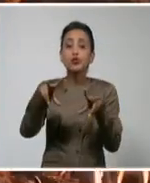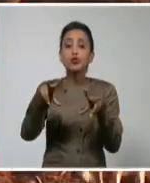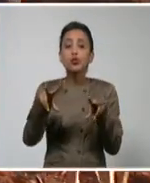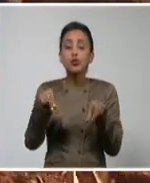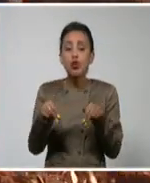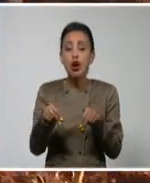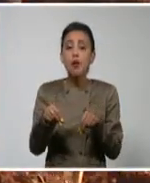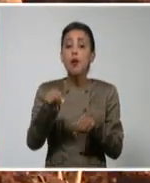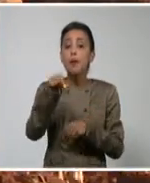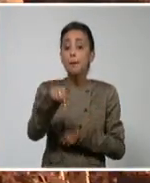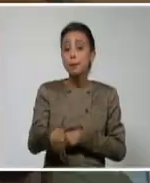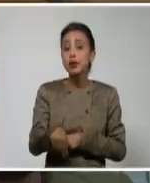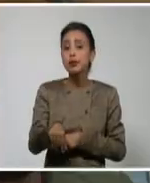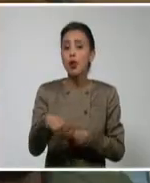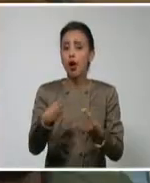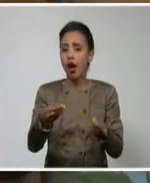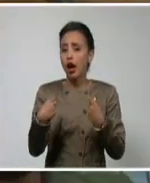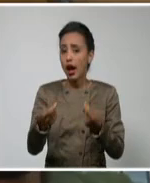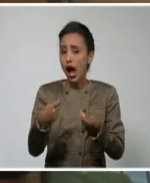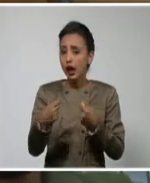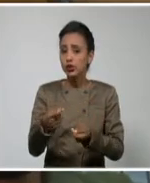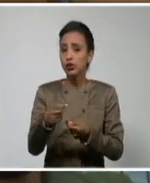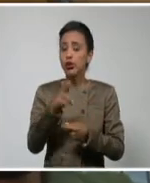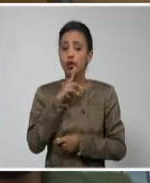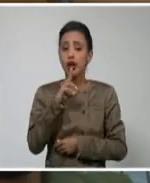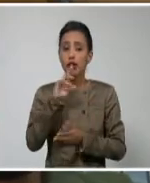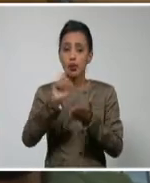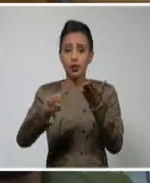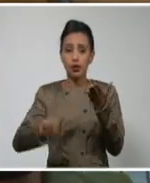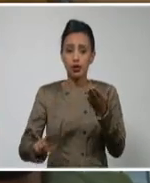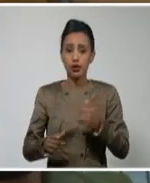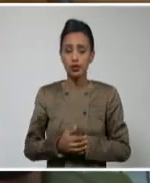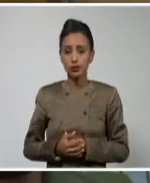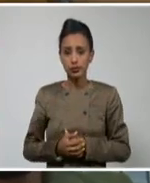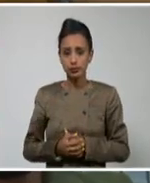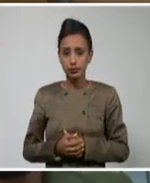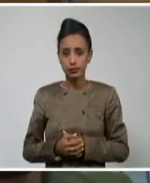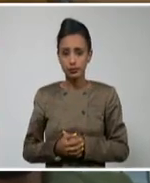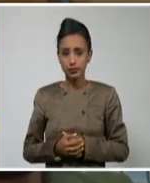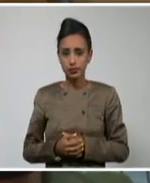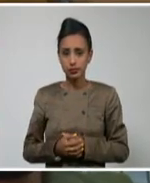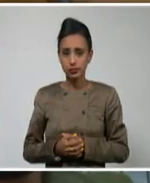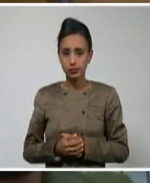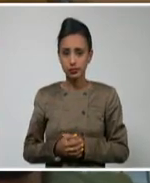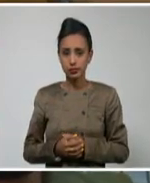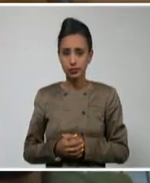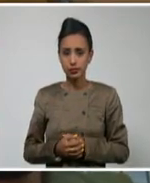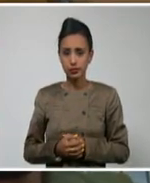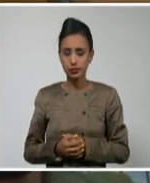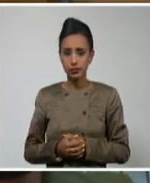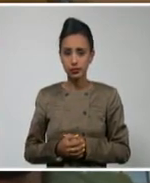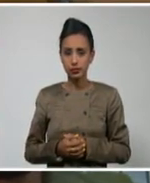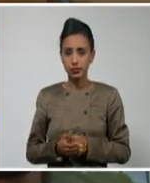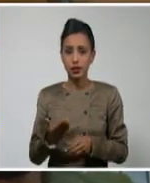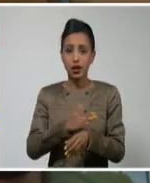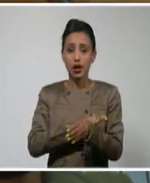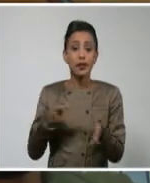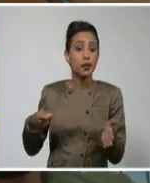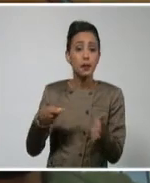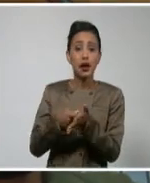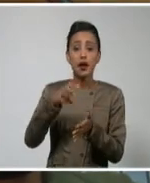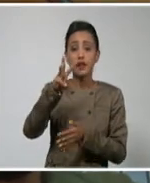consumo de agua y la electricidad. A mí la empresa del gobierno nunca me dejaba pagar, pero me paga los 30 días. Yo con mi fondo le